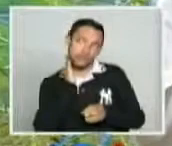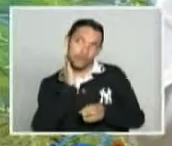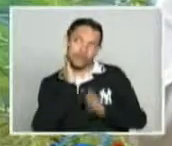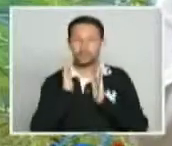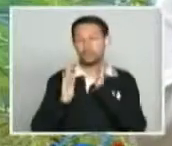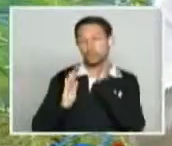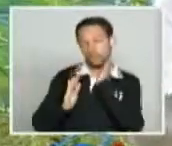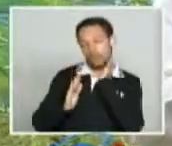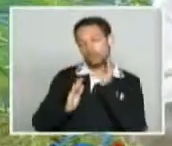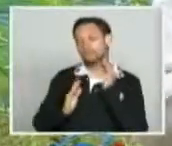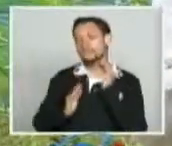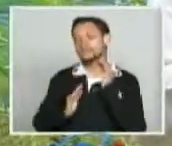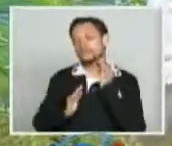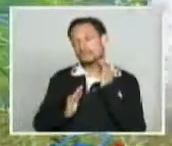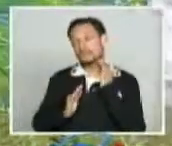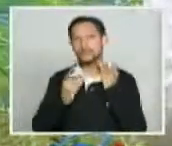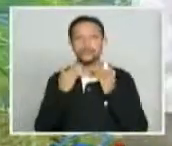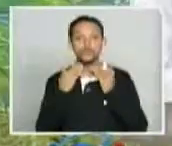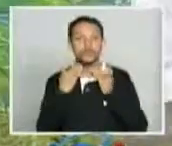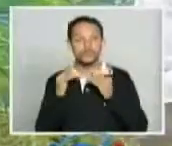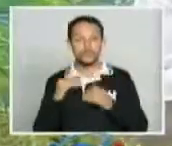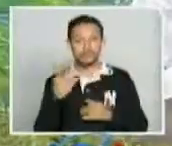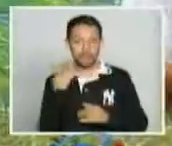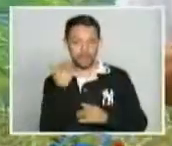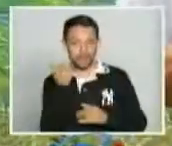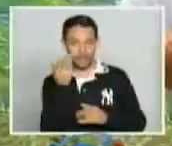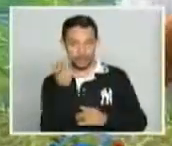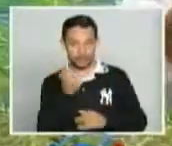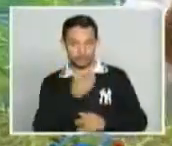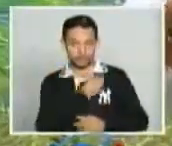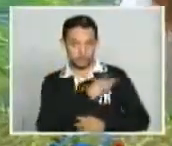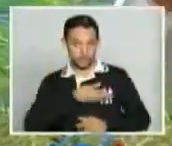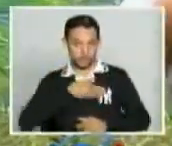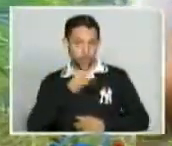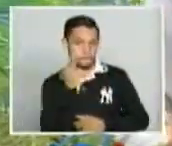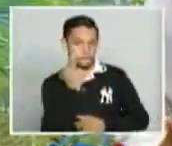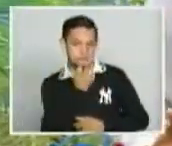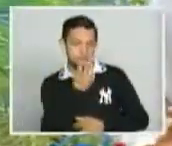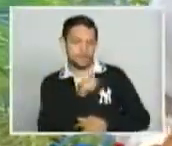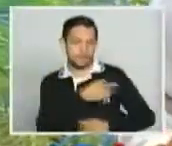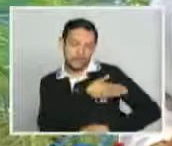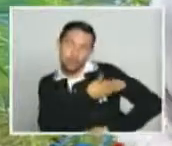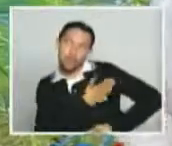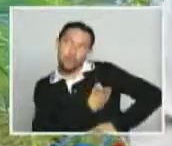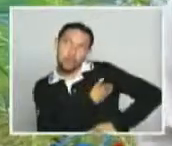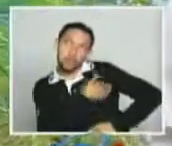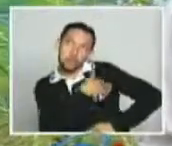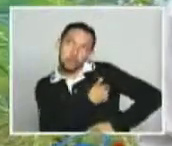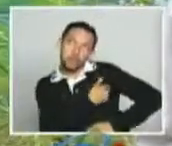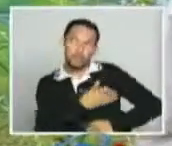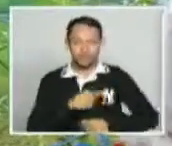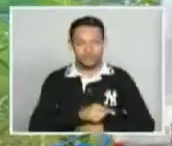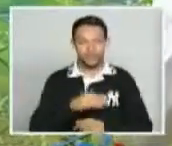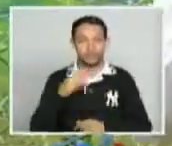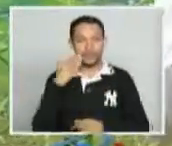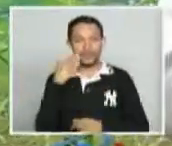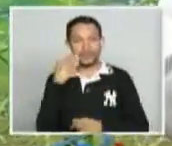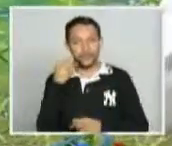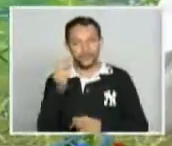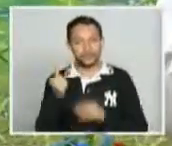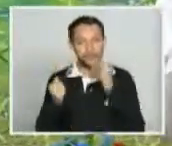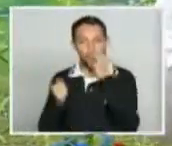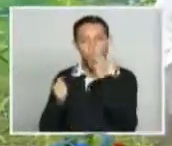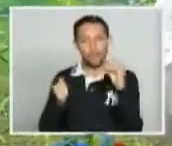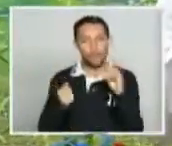en el cuello. Así como la señora se examina el seno, pues uno tiene que examinar el cuerpo, los testículos,